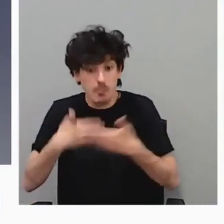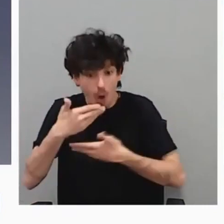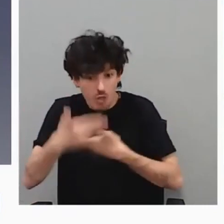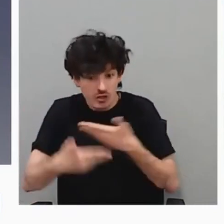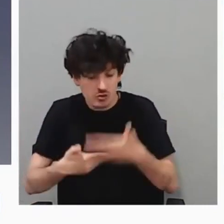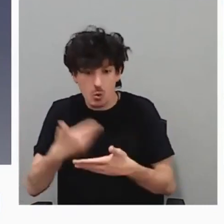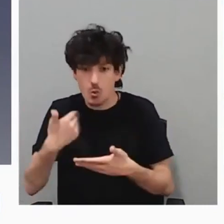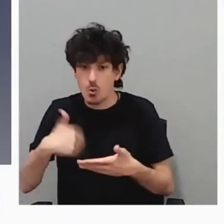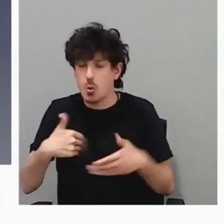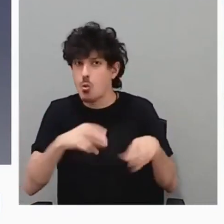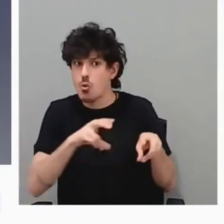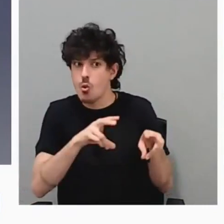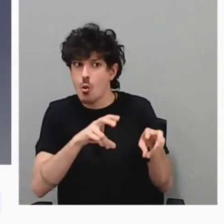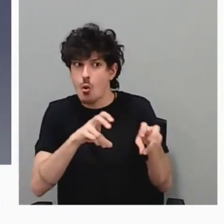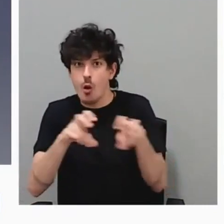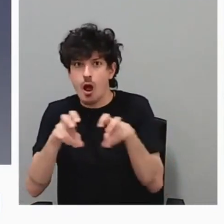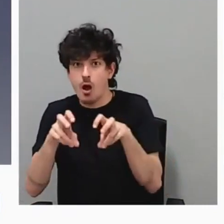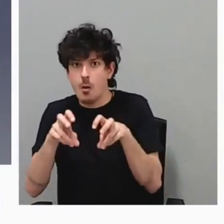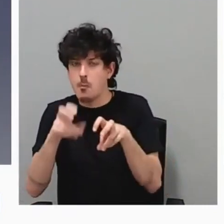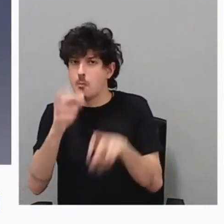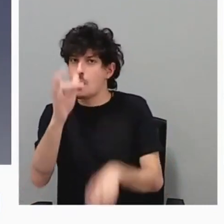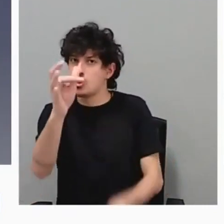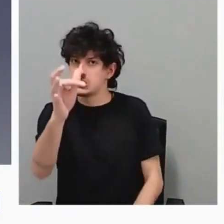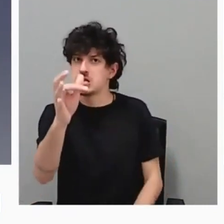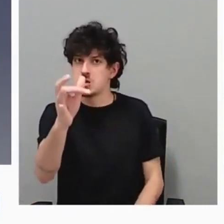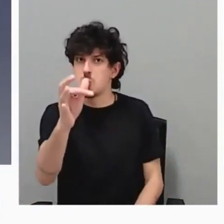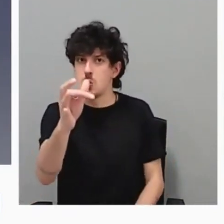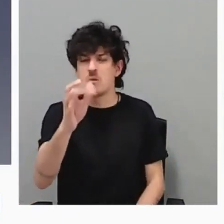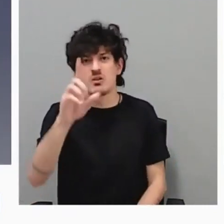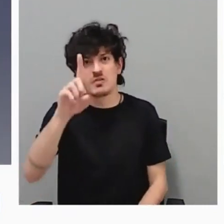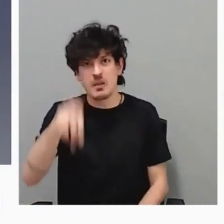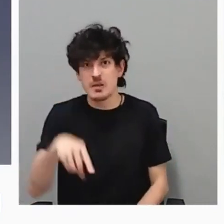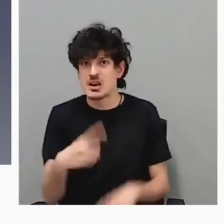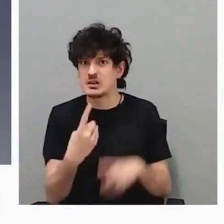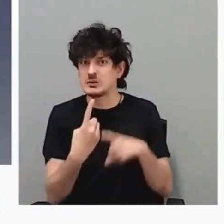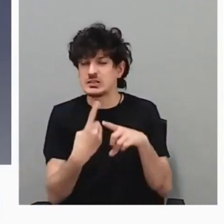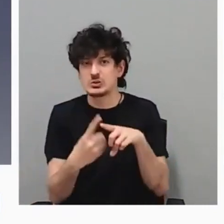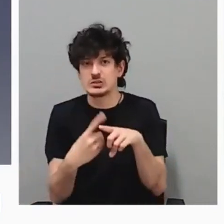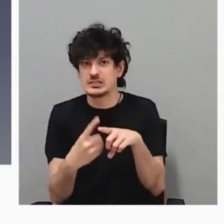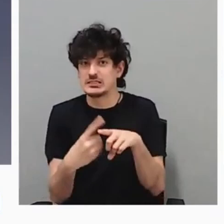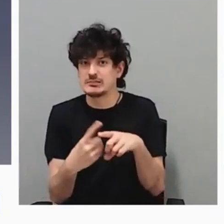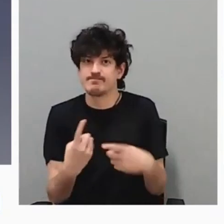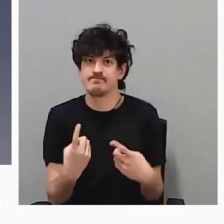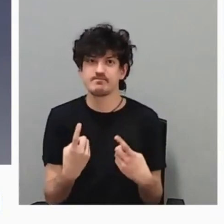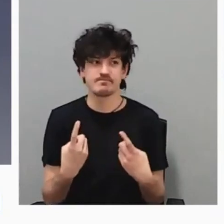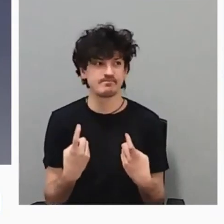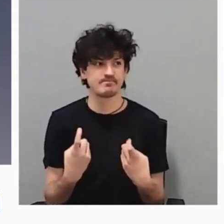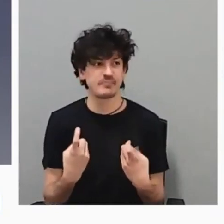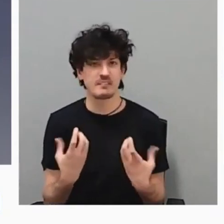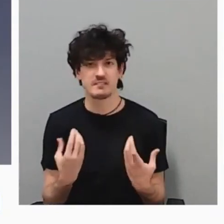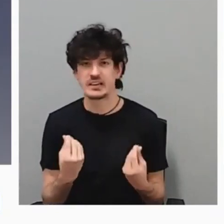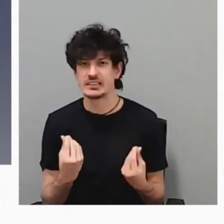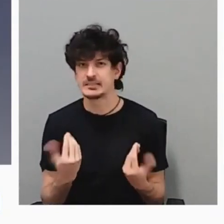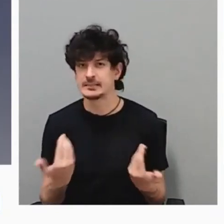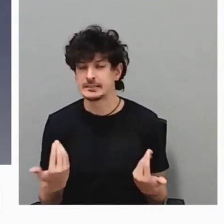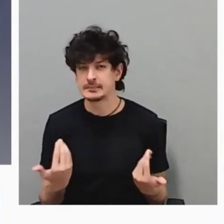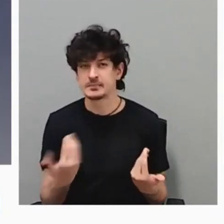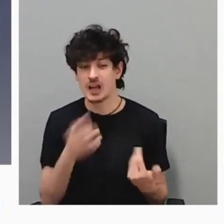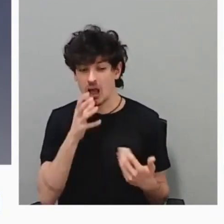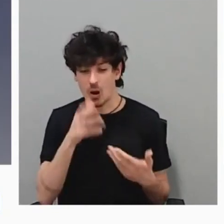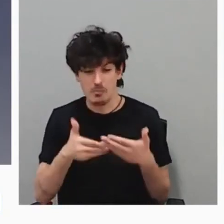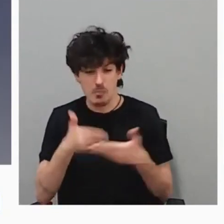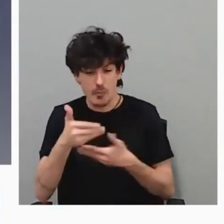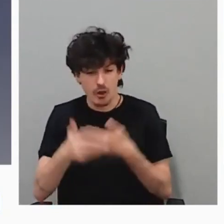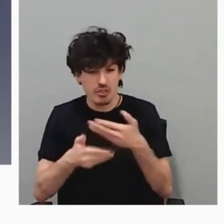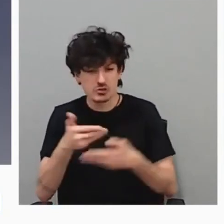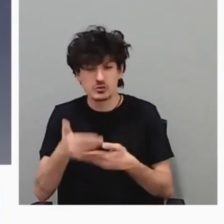para bien, pero también hay cosas que nos han quedado, ¿no? Y ahora mismo estamos en ese proceso de decir, bueno, ¿qué de todo esto, de